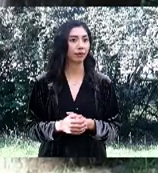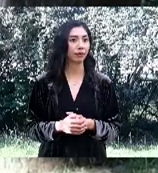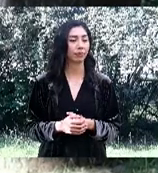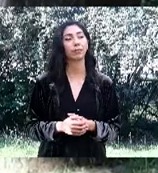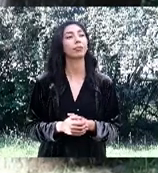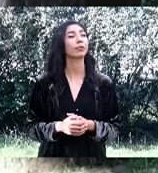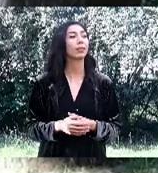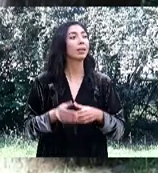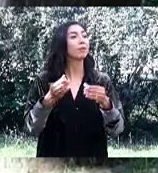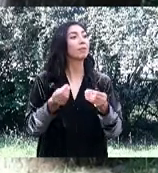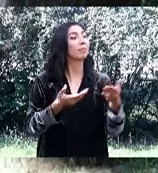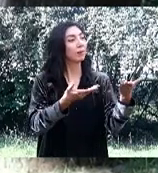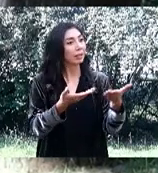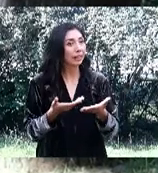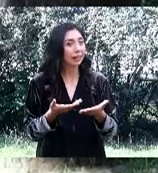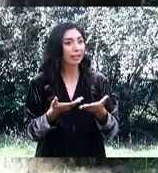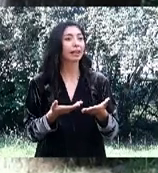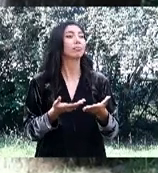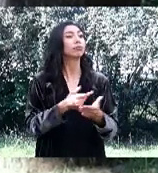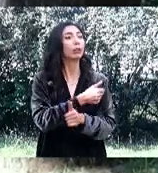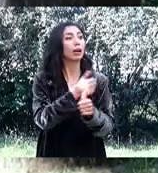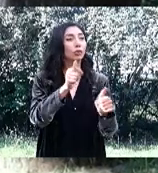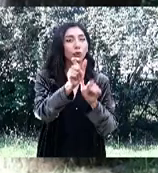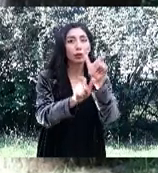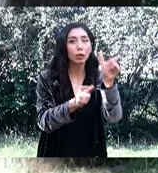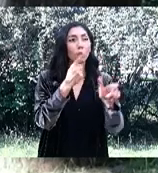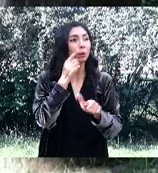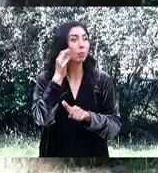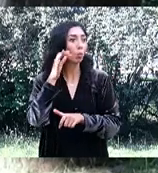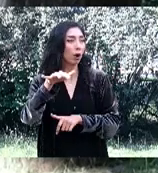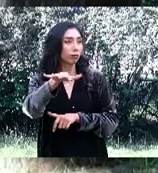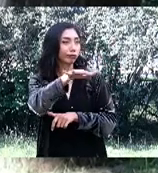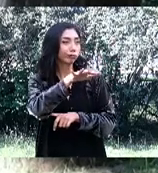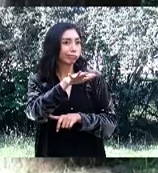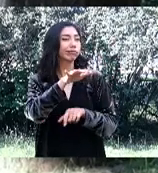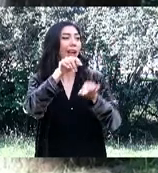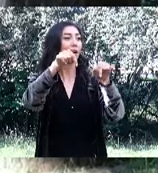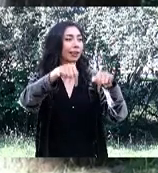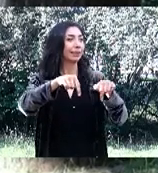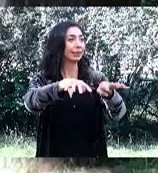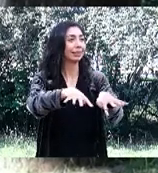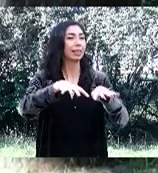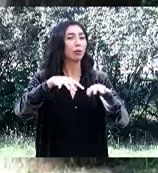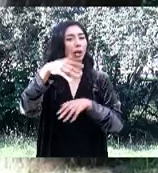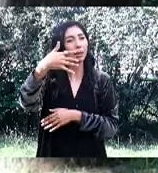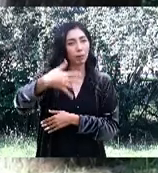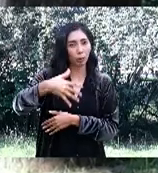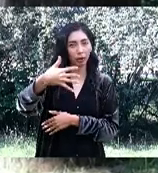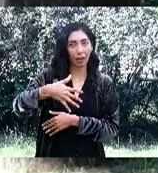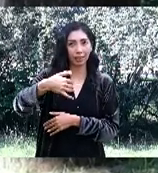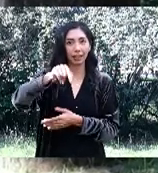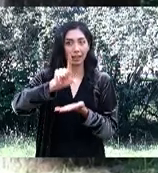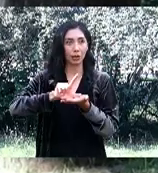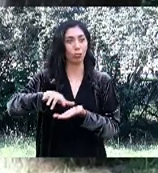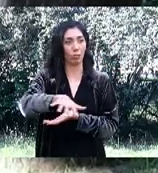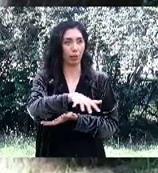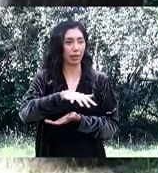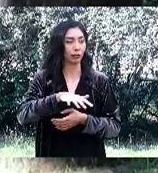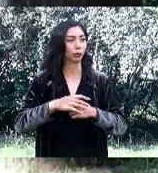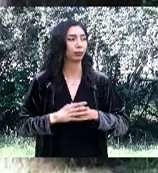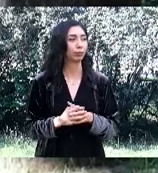les damos la bienvenida a todos y todas a esta ceremonia tan importante para este espacio en que nos